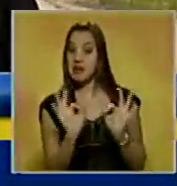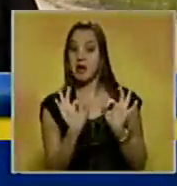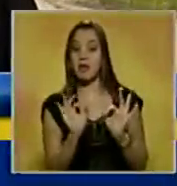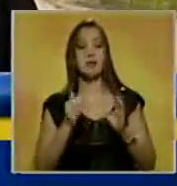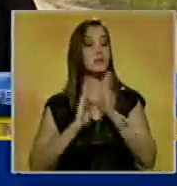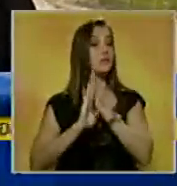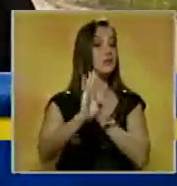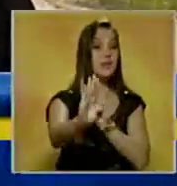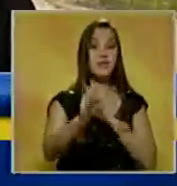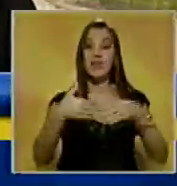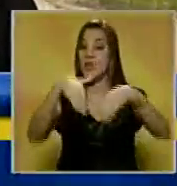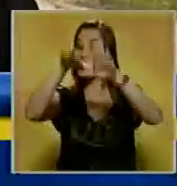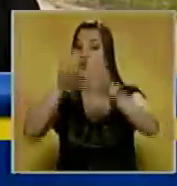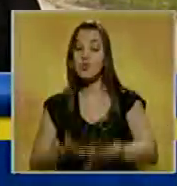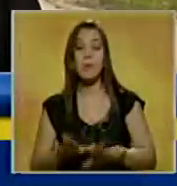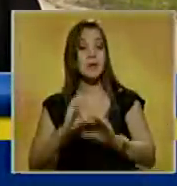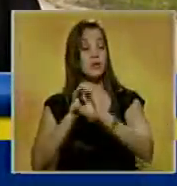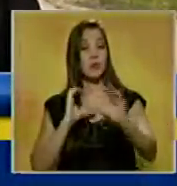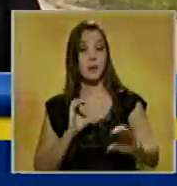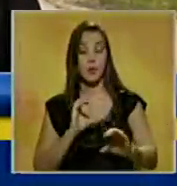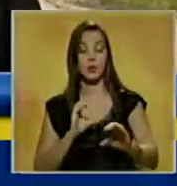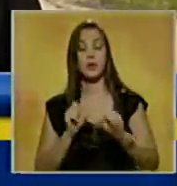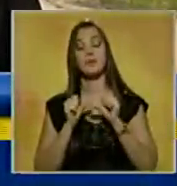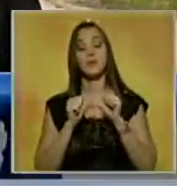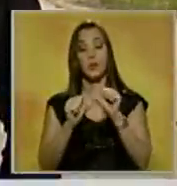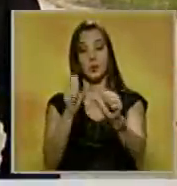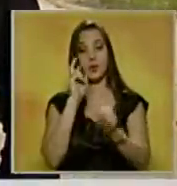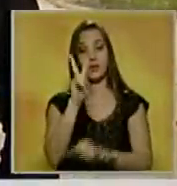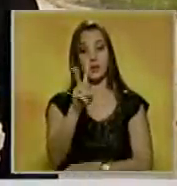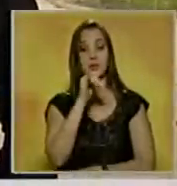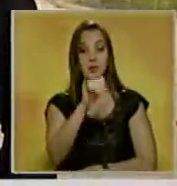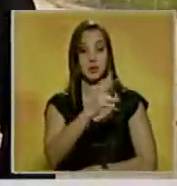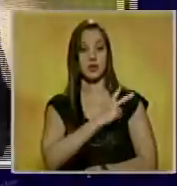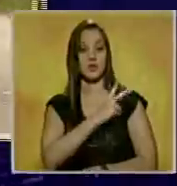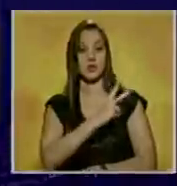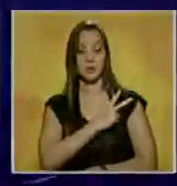indefinida. Es nuestro informe. Continúen con más de la emisión meridiana de su noticiero Venevisión.